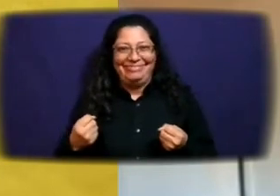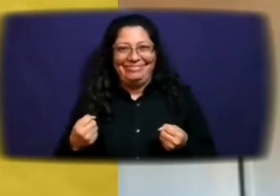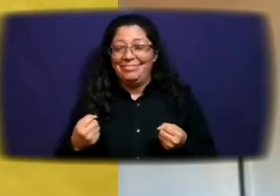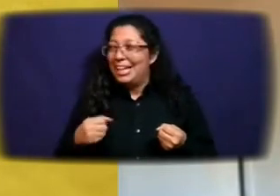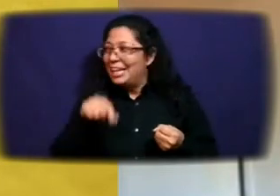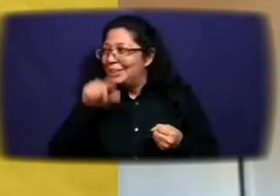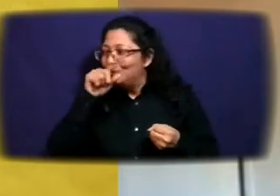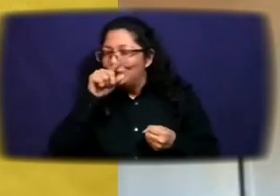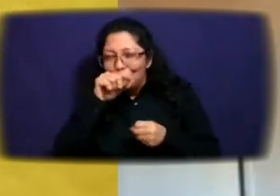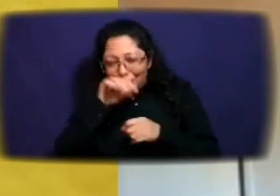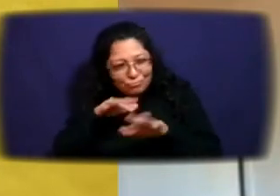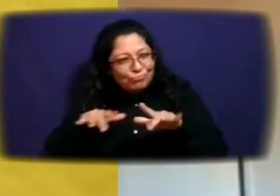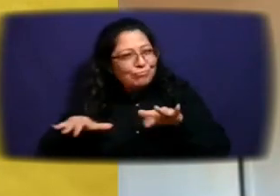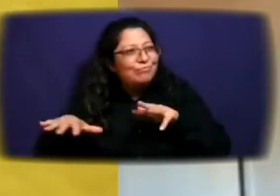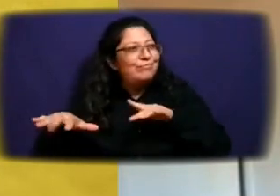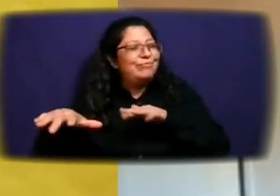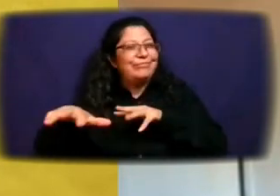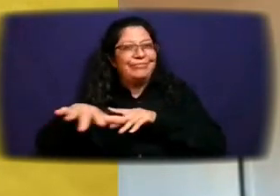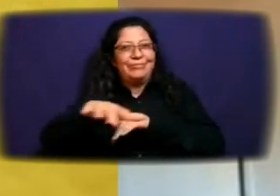gallinas vagando